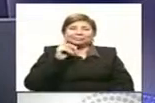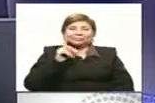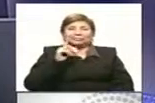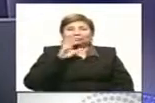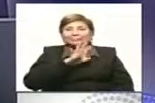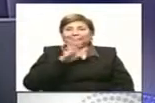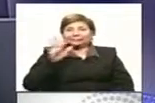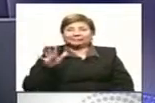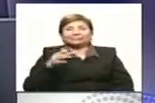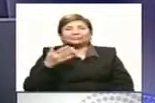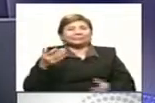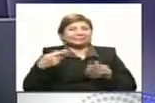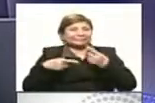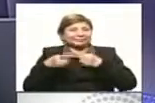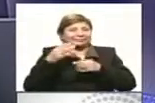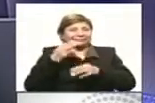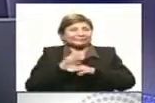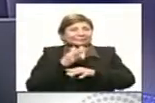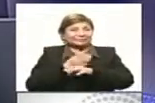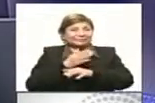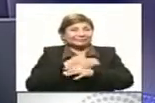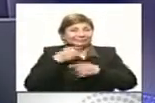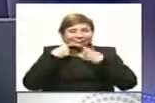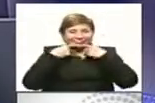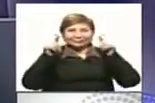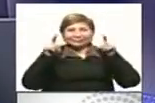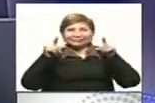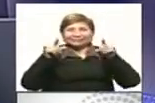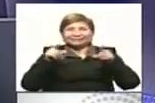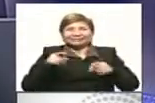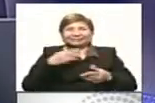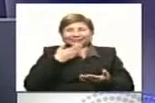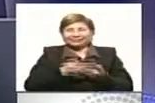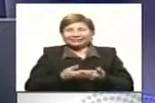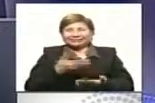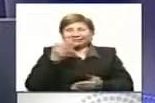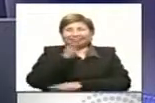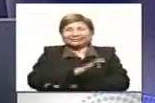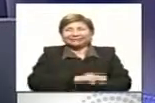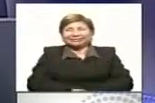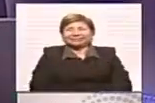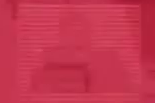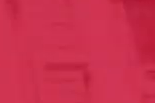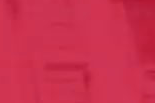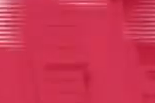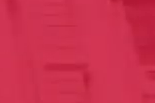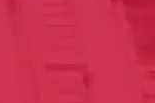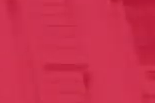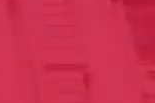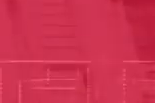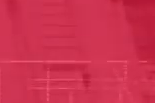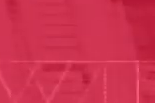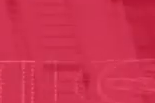1:55 p.m. Ya viene el avance informativo de la hora. Muy buenas tardes.